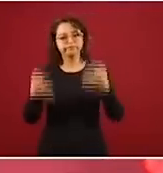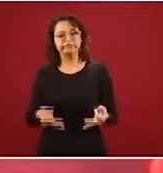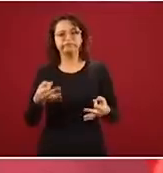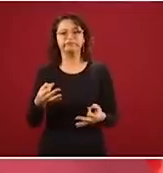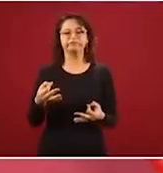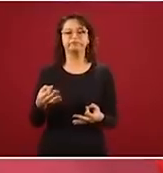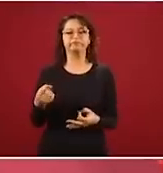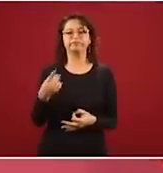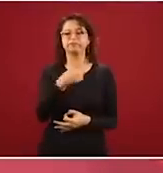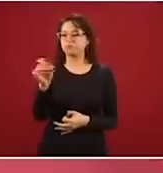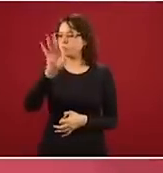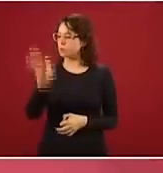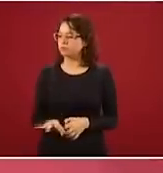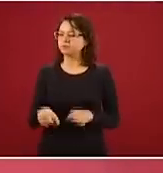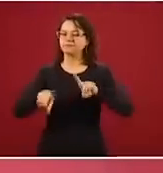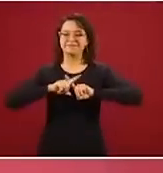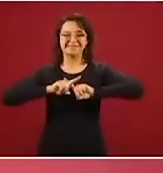totalmente distinto,